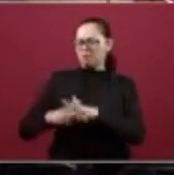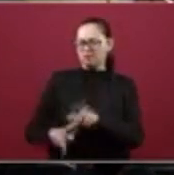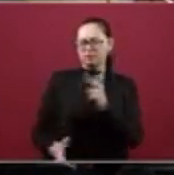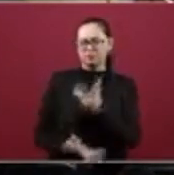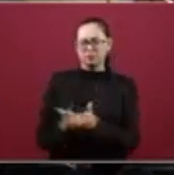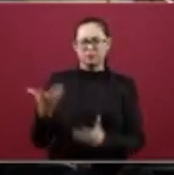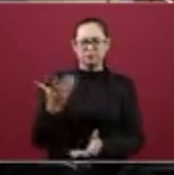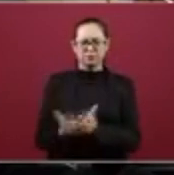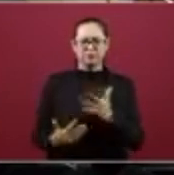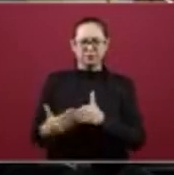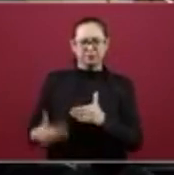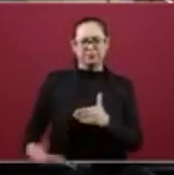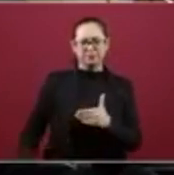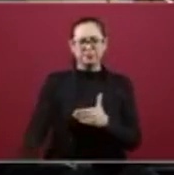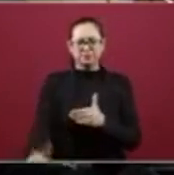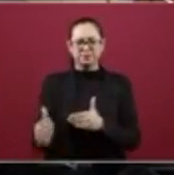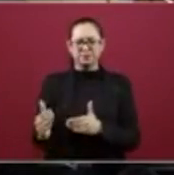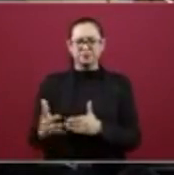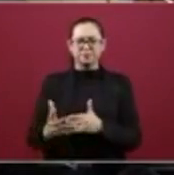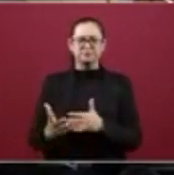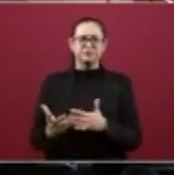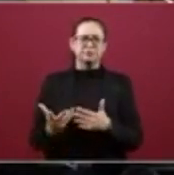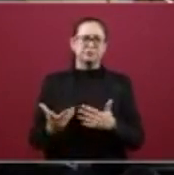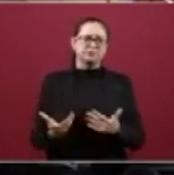Mexicanos, en esta idea de